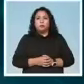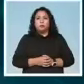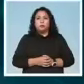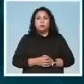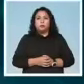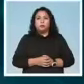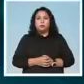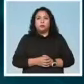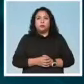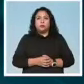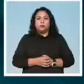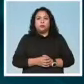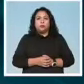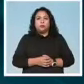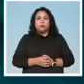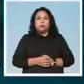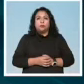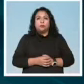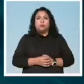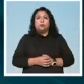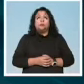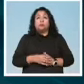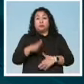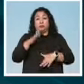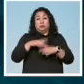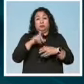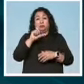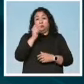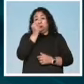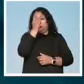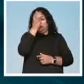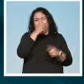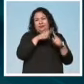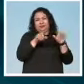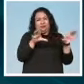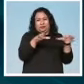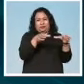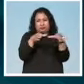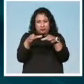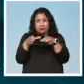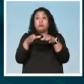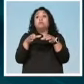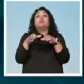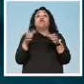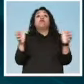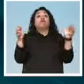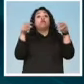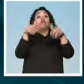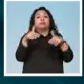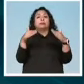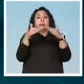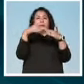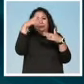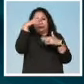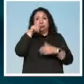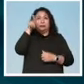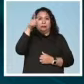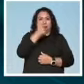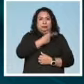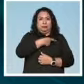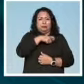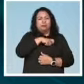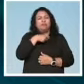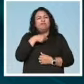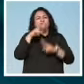Saber afrontar ese análisis. Más de 20 creadores de distintas disciplinas se han dado cita en la Casa de México en España